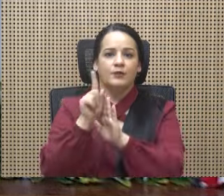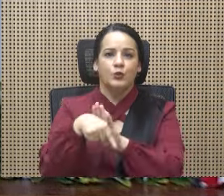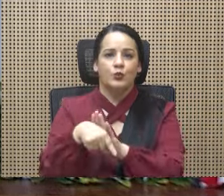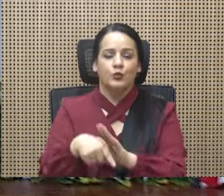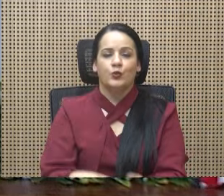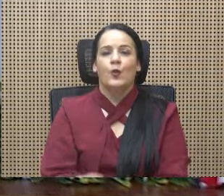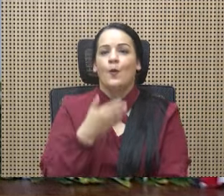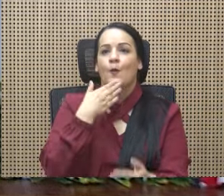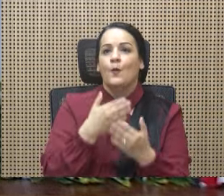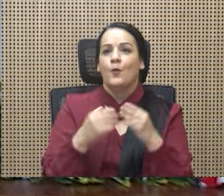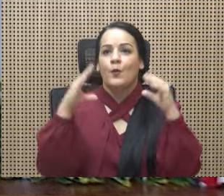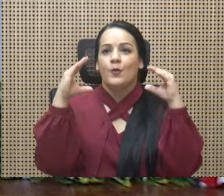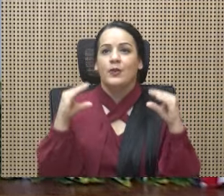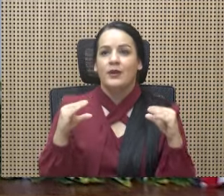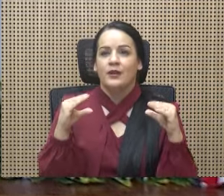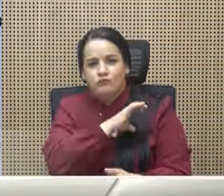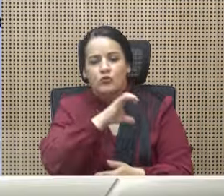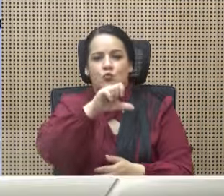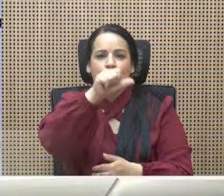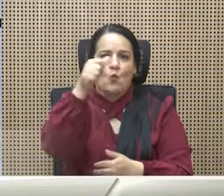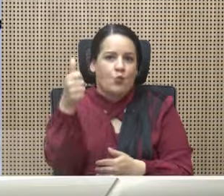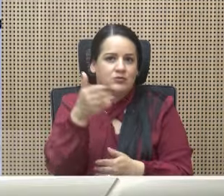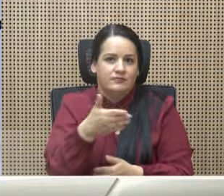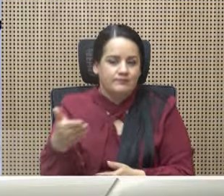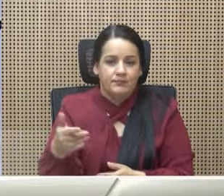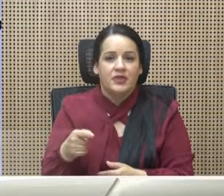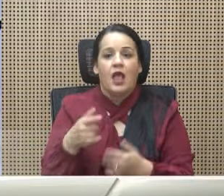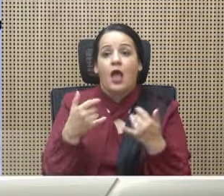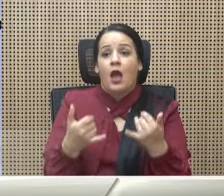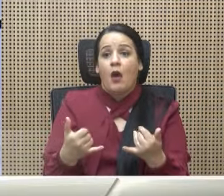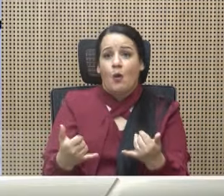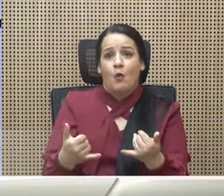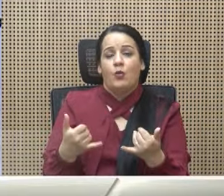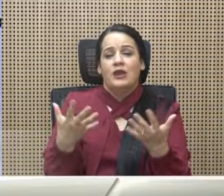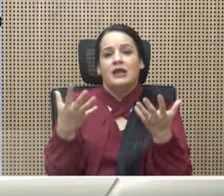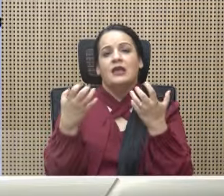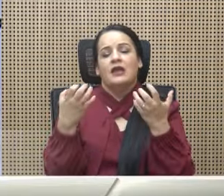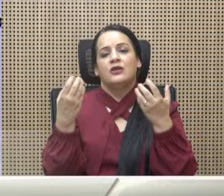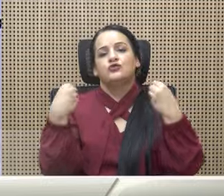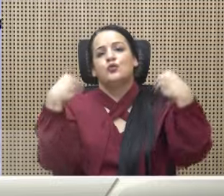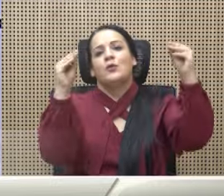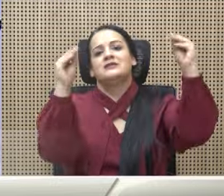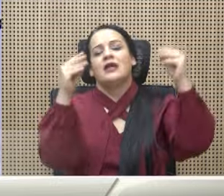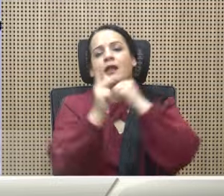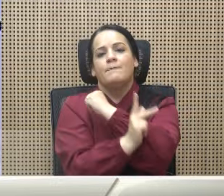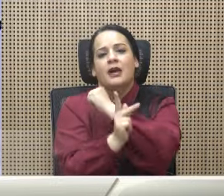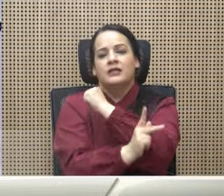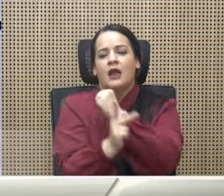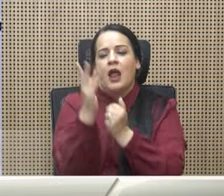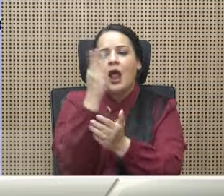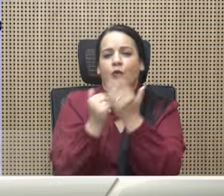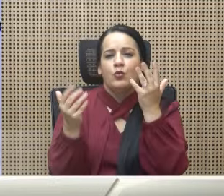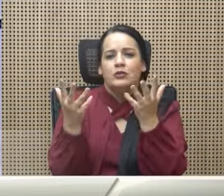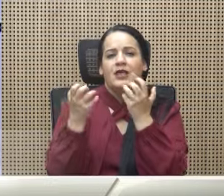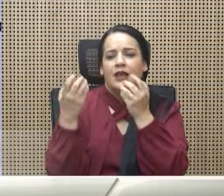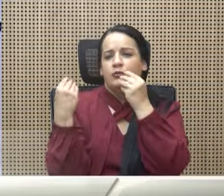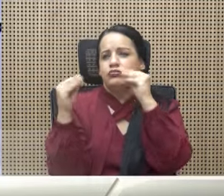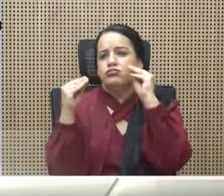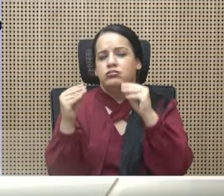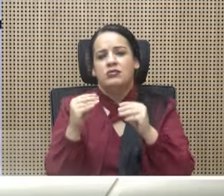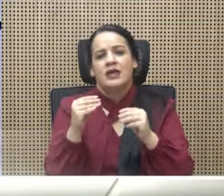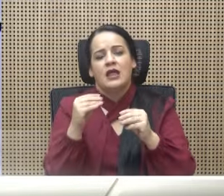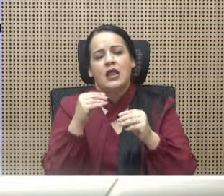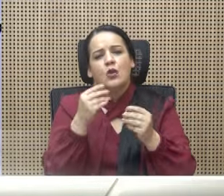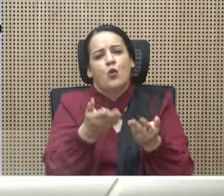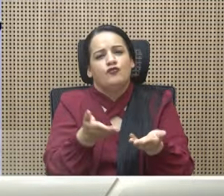ropaje hoy en día en nuestro país hay quienes hoy quieren subastar la patria hay quienes quieren subastar los recursos naturales de este